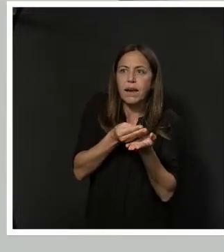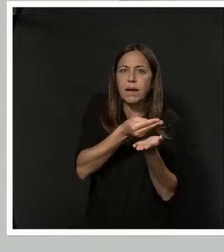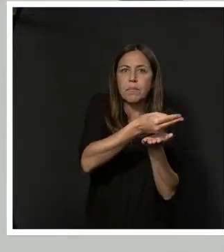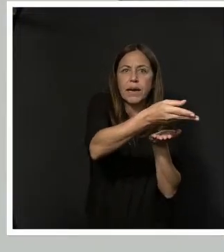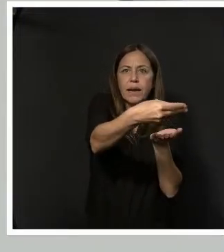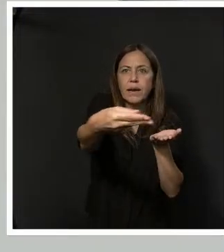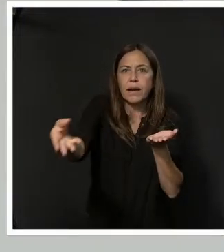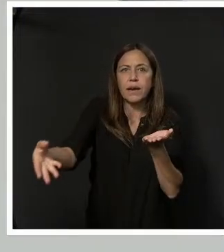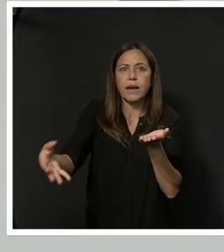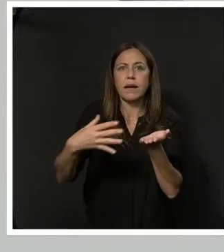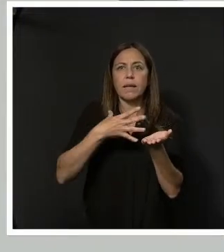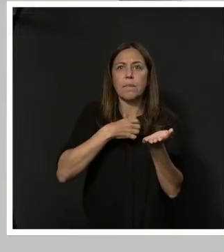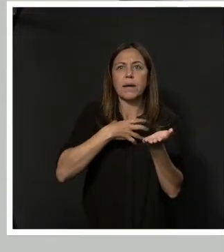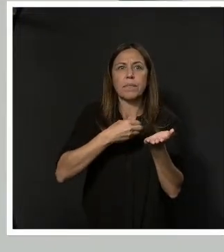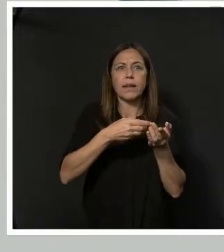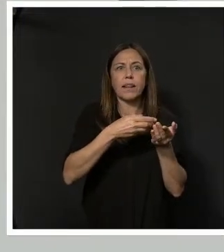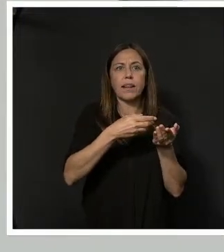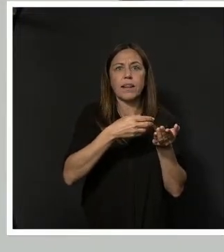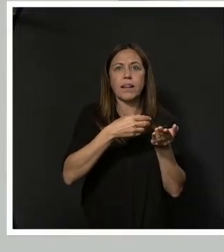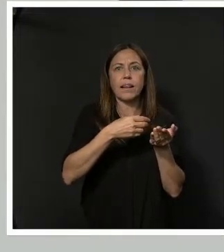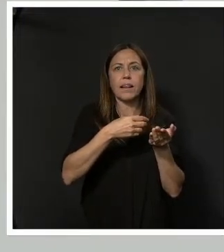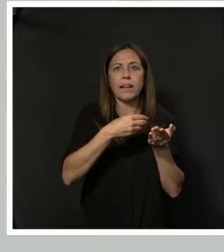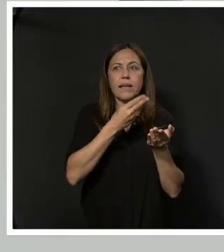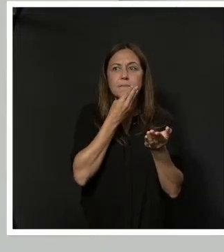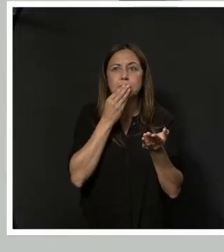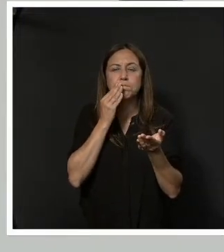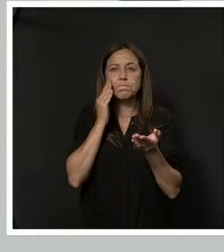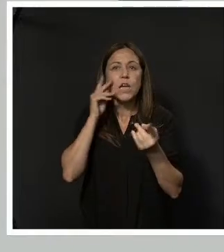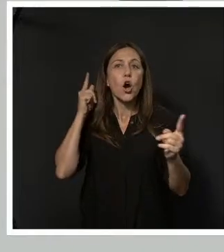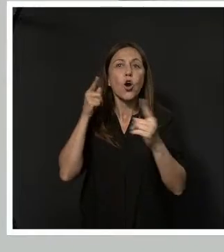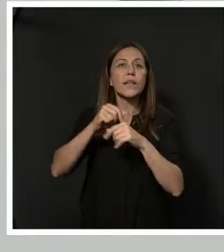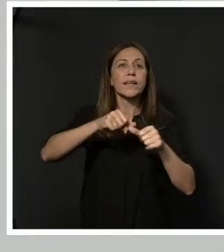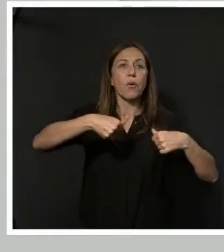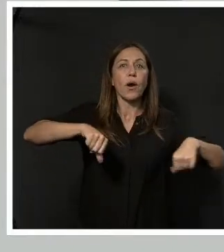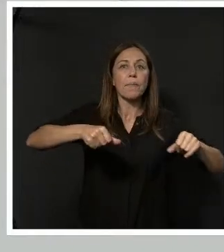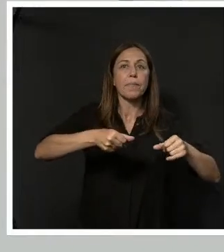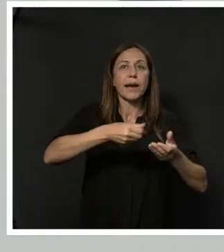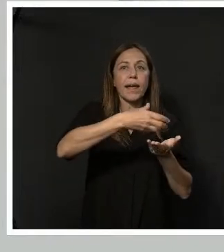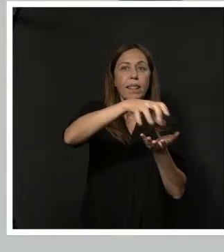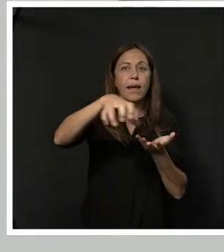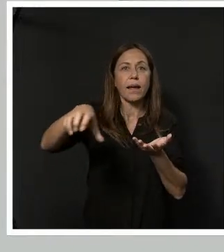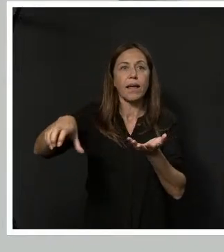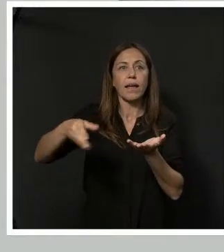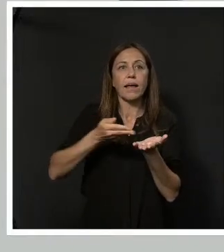una servilletas de papel o algo para poder servir esta empanada